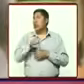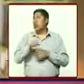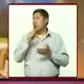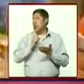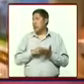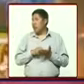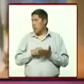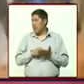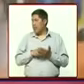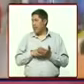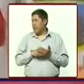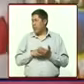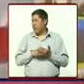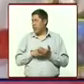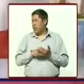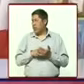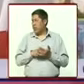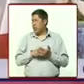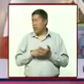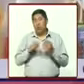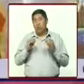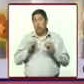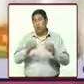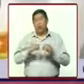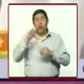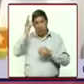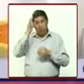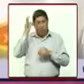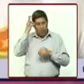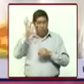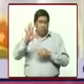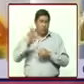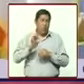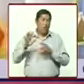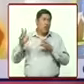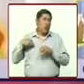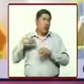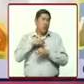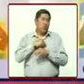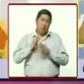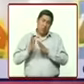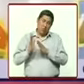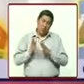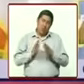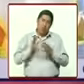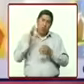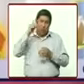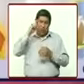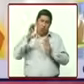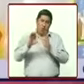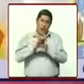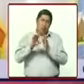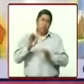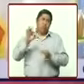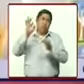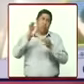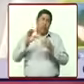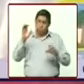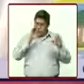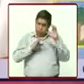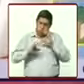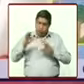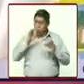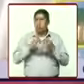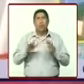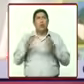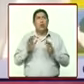ya va a disponer el fiscal, ¿no? Es ya nos lo hemos preparado el afiche con la fotografía para proceder a la búsqueda de la